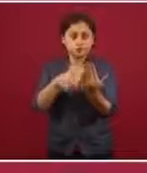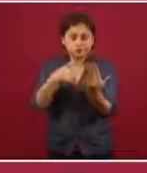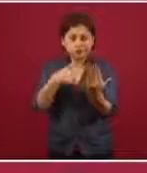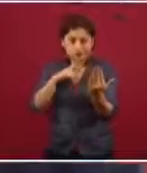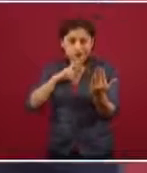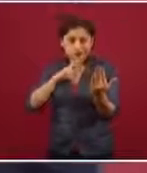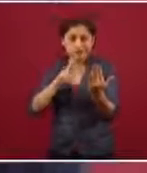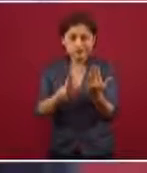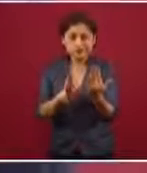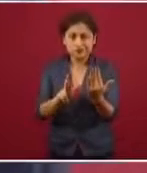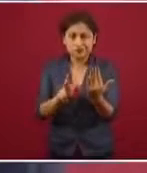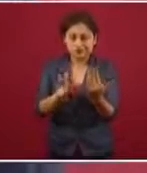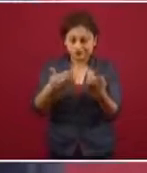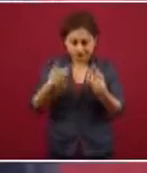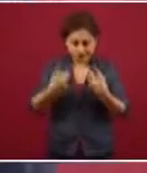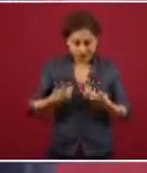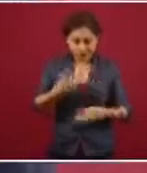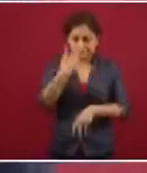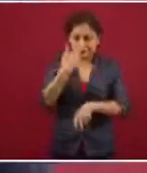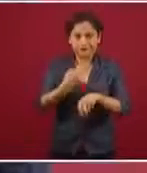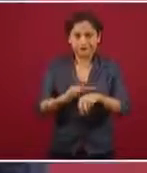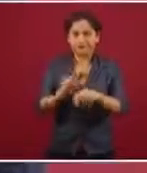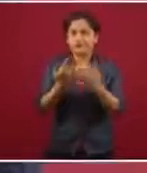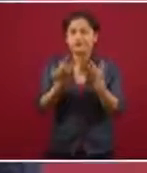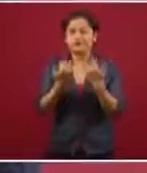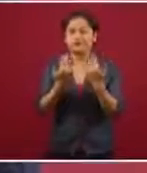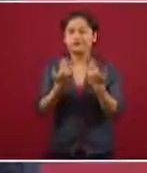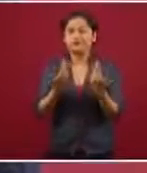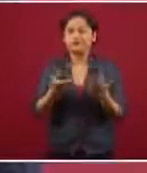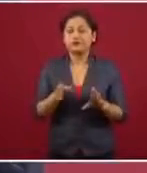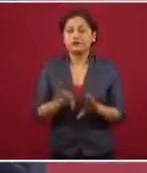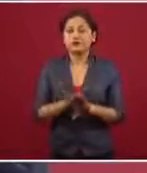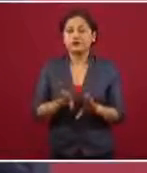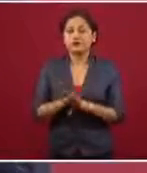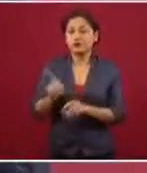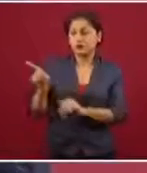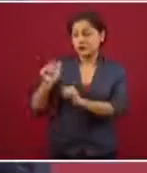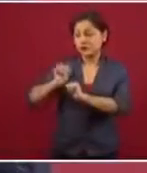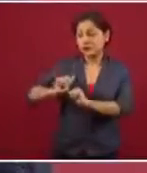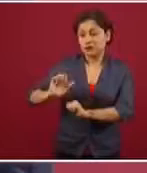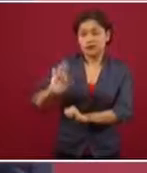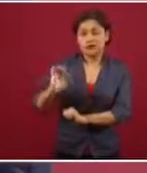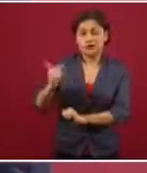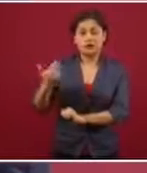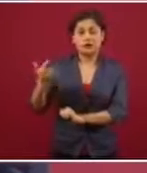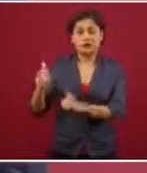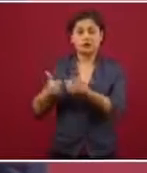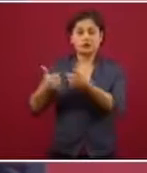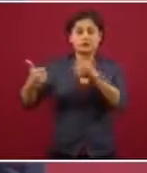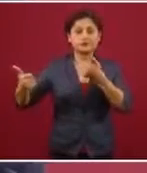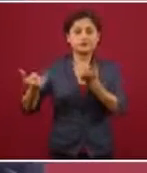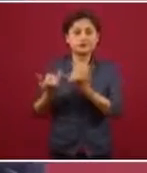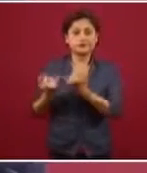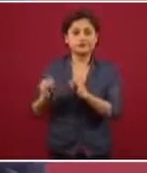a nosotros. La fiscalía tiene independencia, es autónoma.